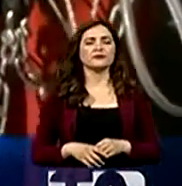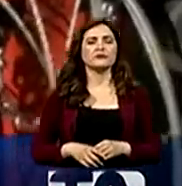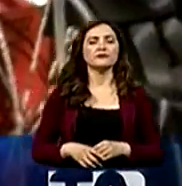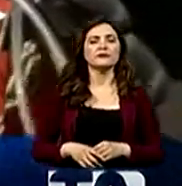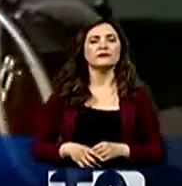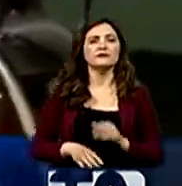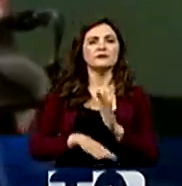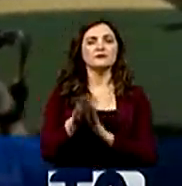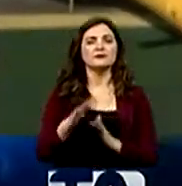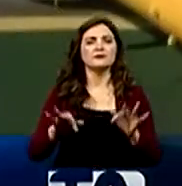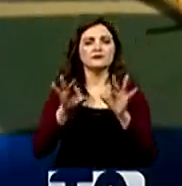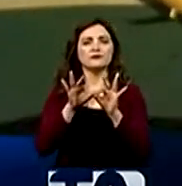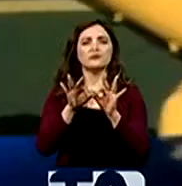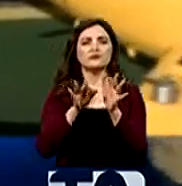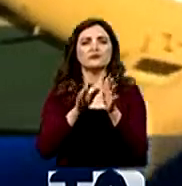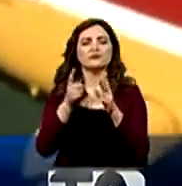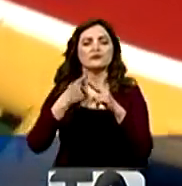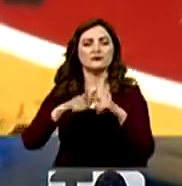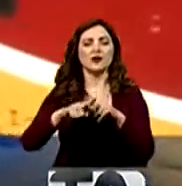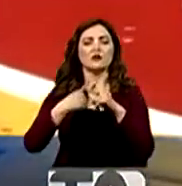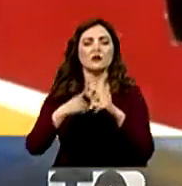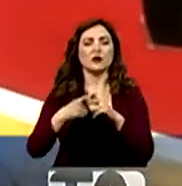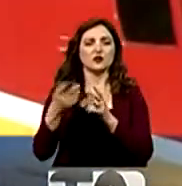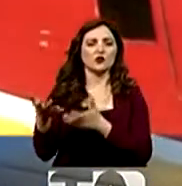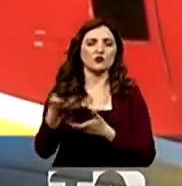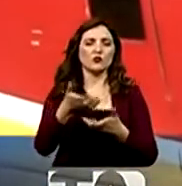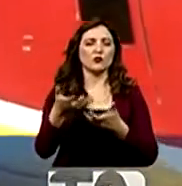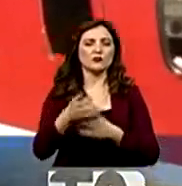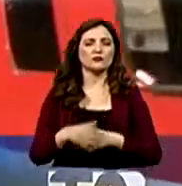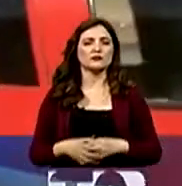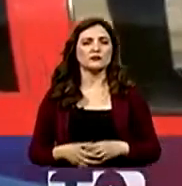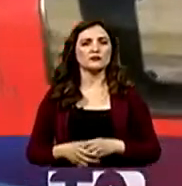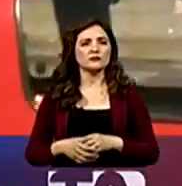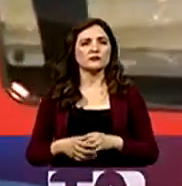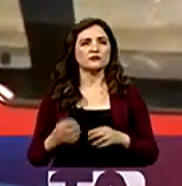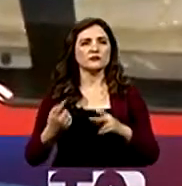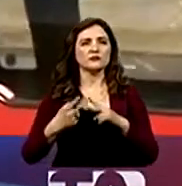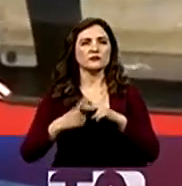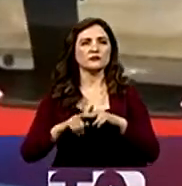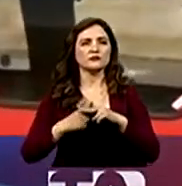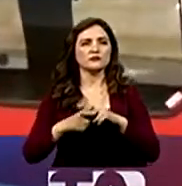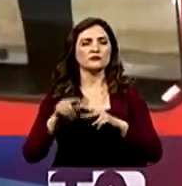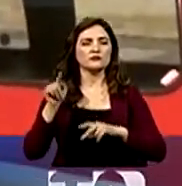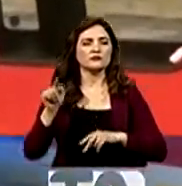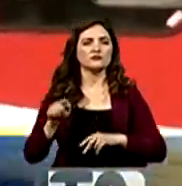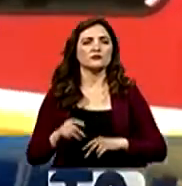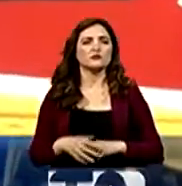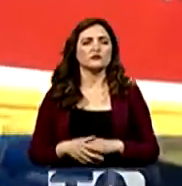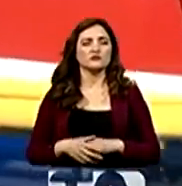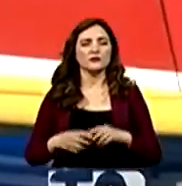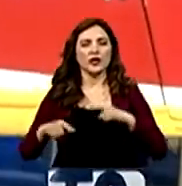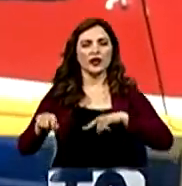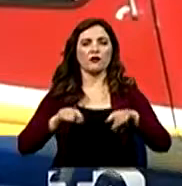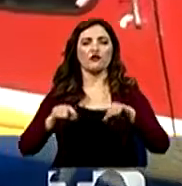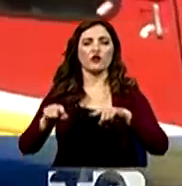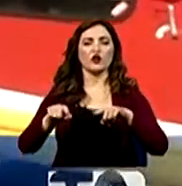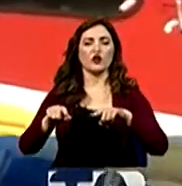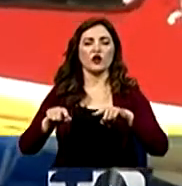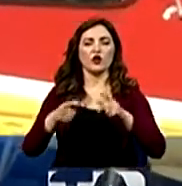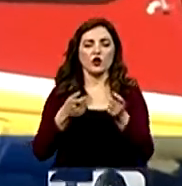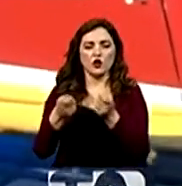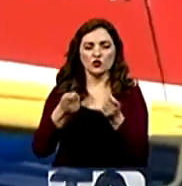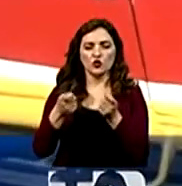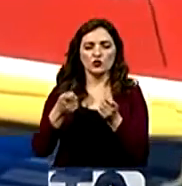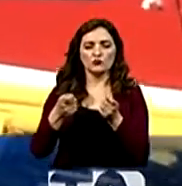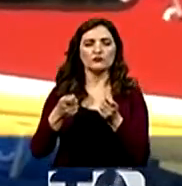más importantes con las que cuenta el Cuerpo de Bomberos de la capital en este momento, esta herramienta aérea. Estamos con el jefe de operaciones aéreas de